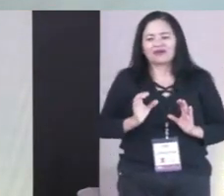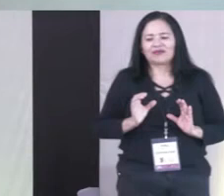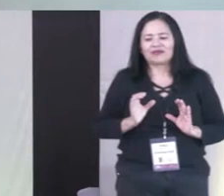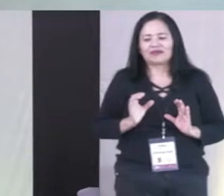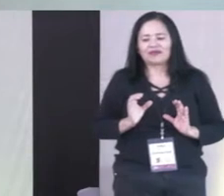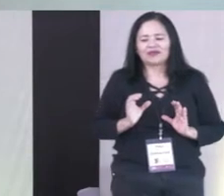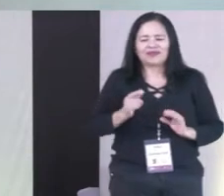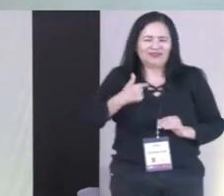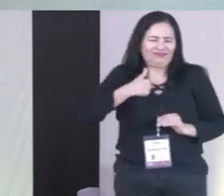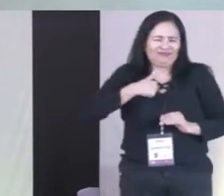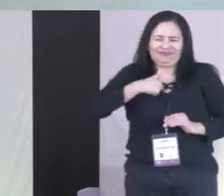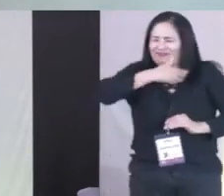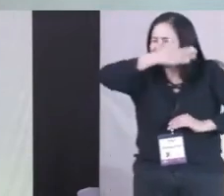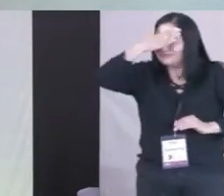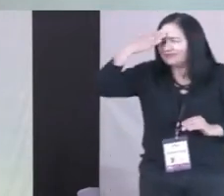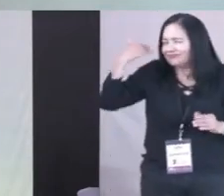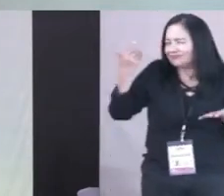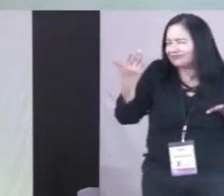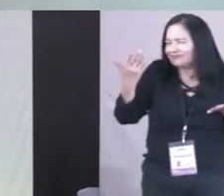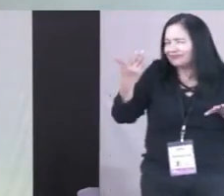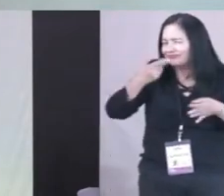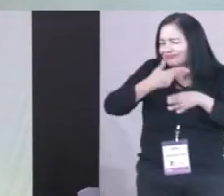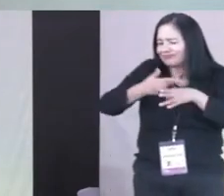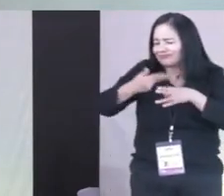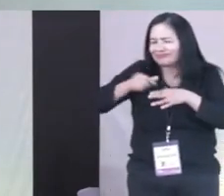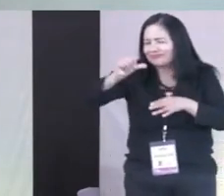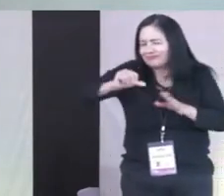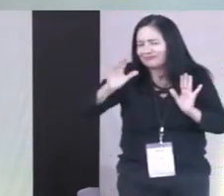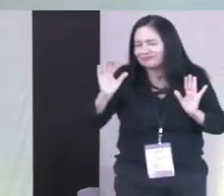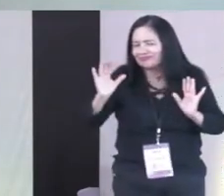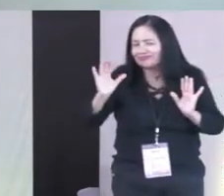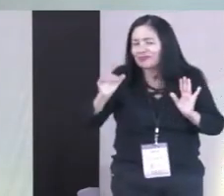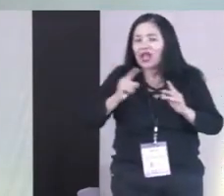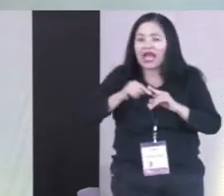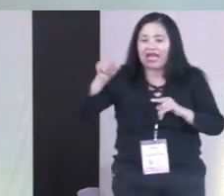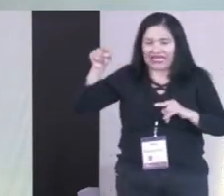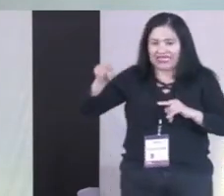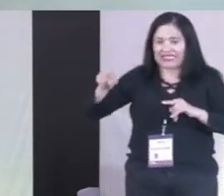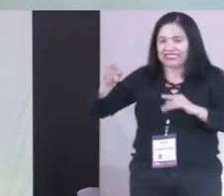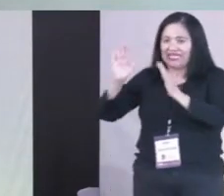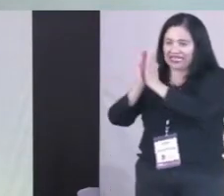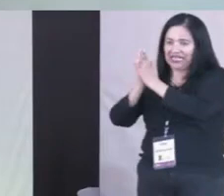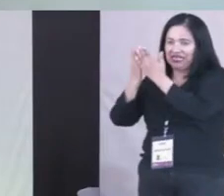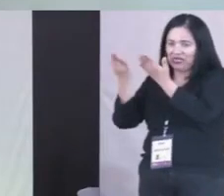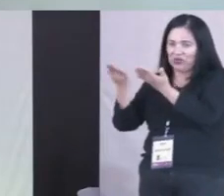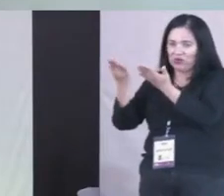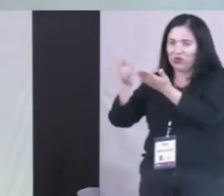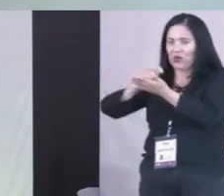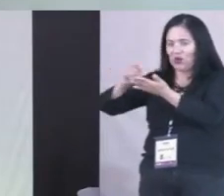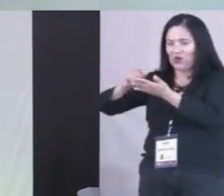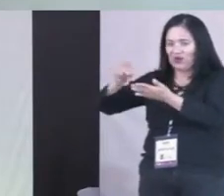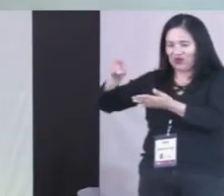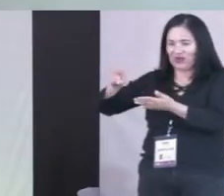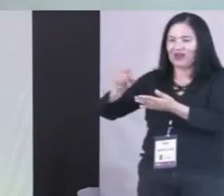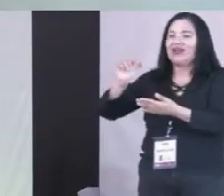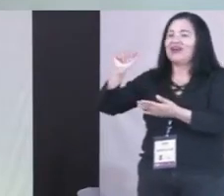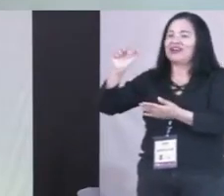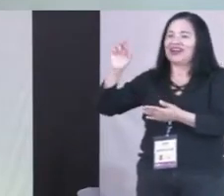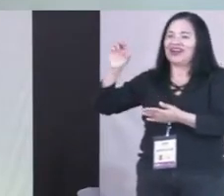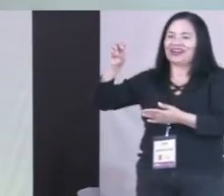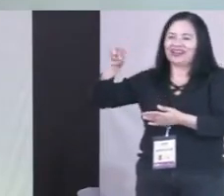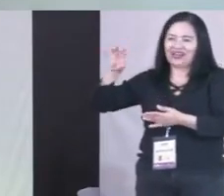Yo no sé hasta la fecha si Carlos Navarrete, el autor de este libro, Los arrieros del agua,